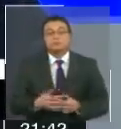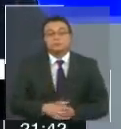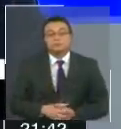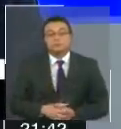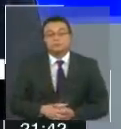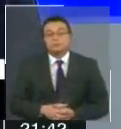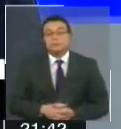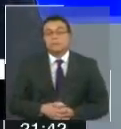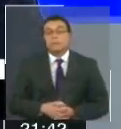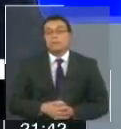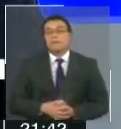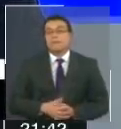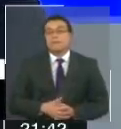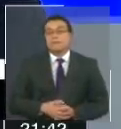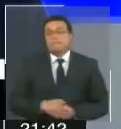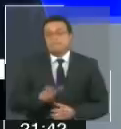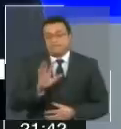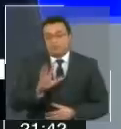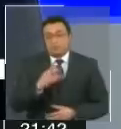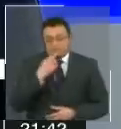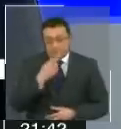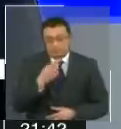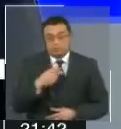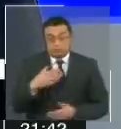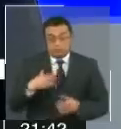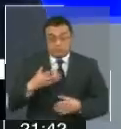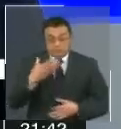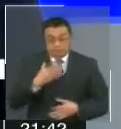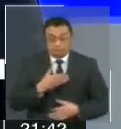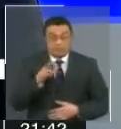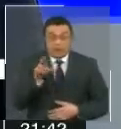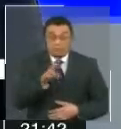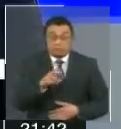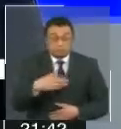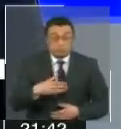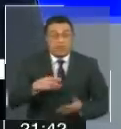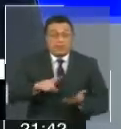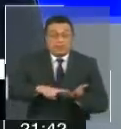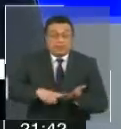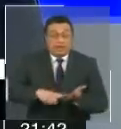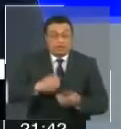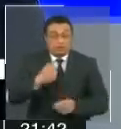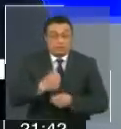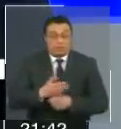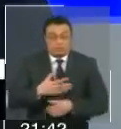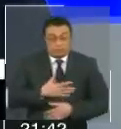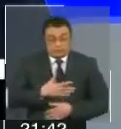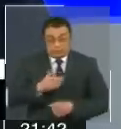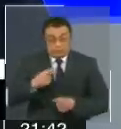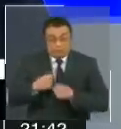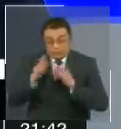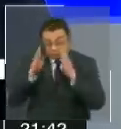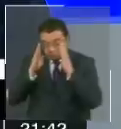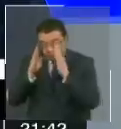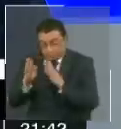Mire, le insisto, mi cargo es un cargo técnico, yo me dedicaba a hacer mi trabajo